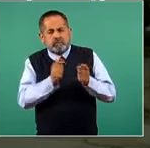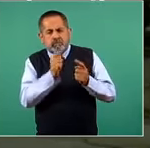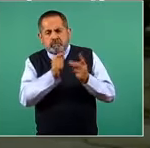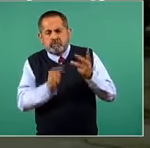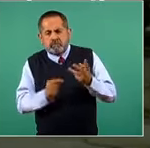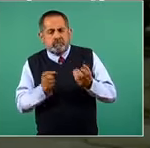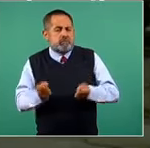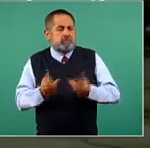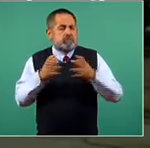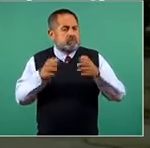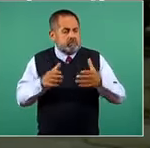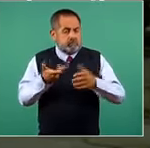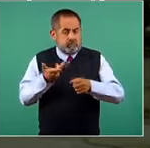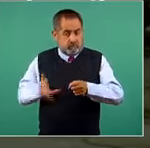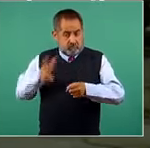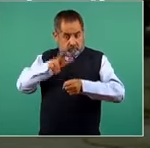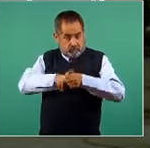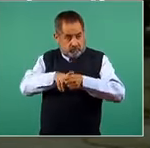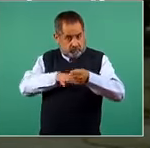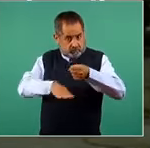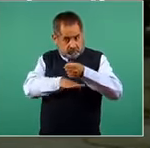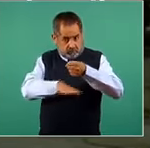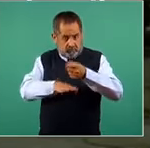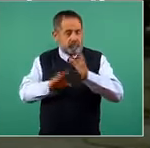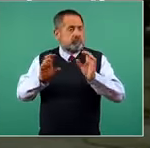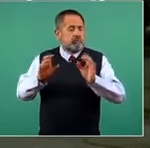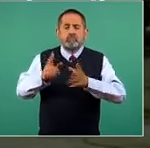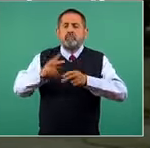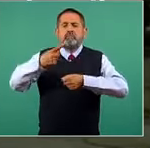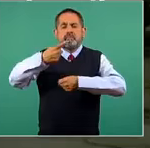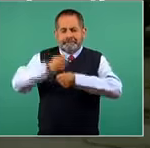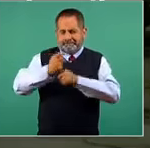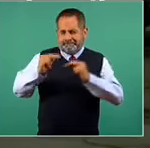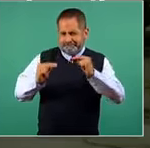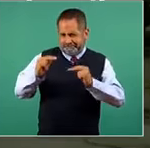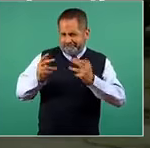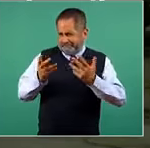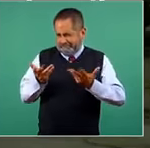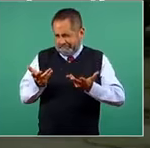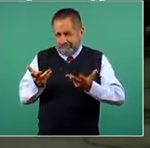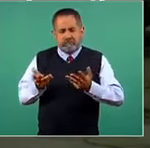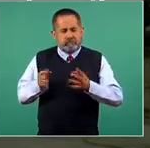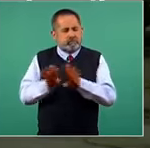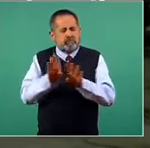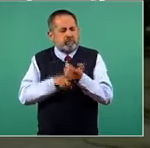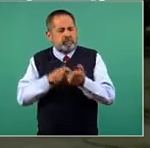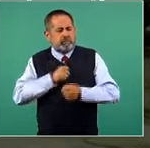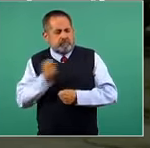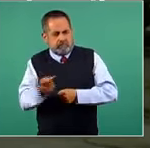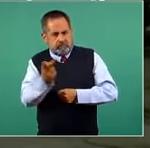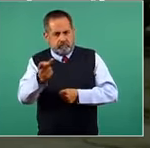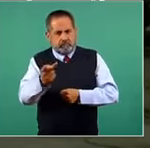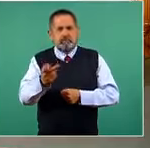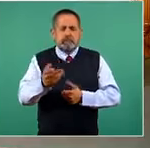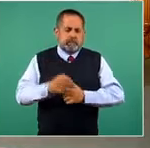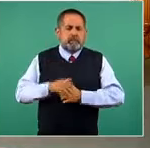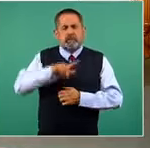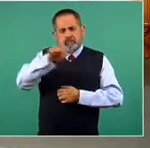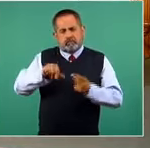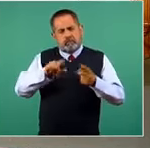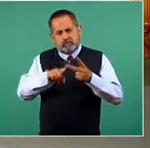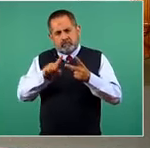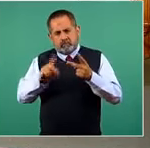ser hospitales básicos de primer nivel o en qué condiciones van a quedar esos hospitales? Esa sería la primera pregunta y después le